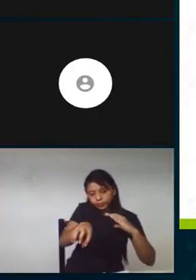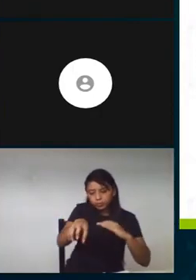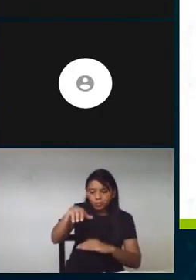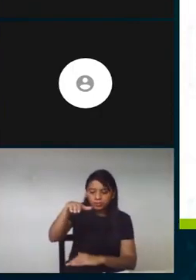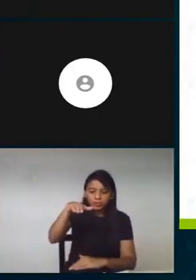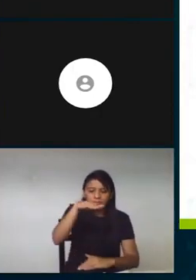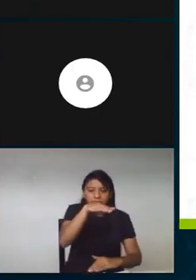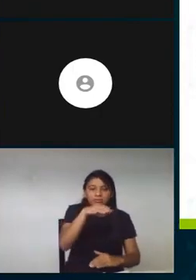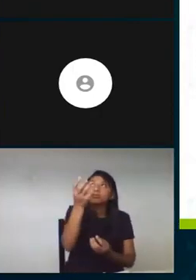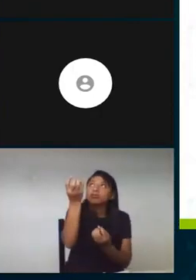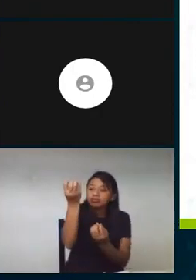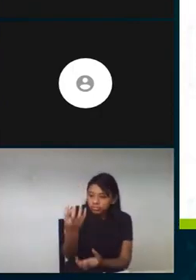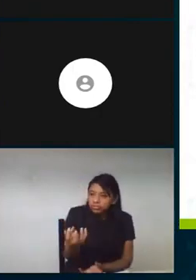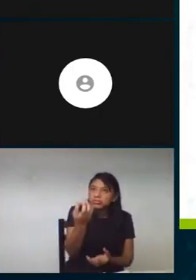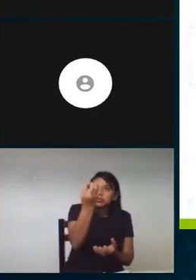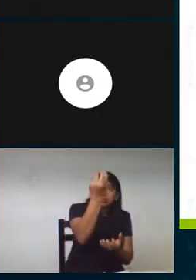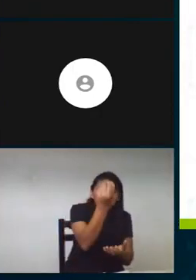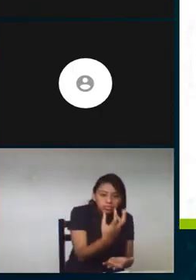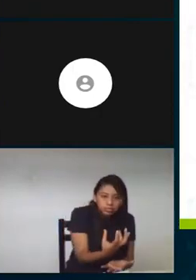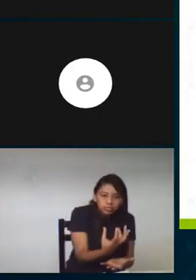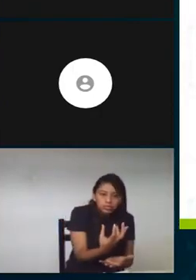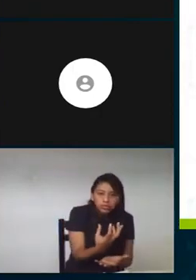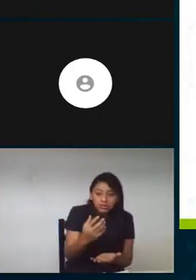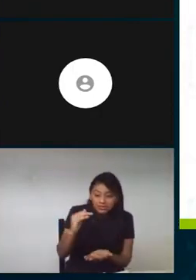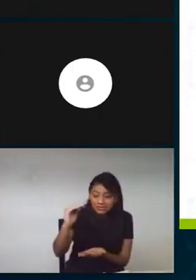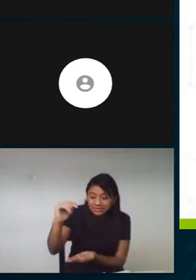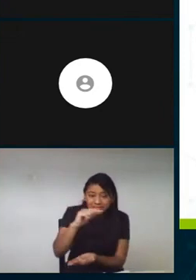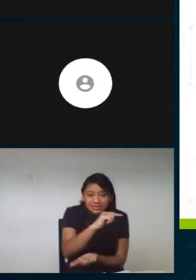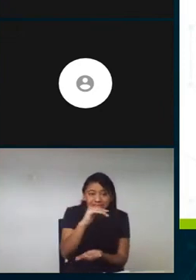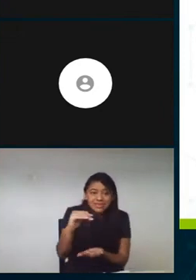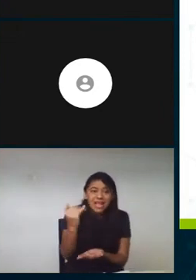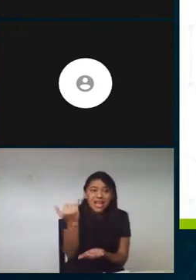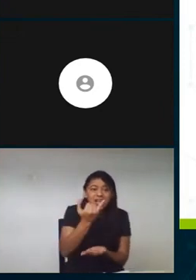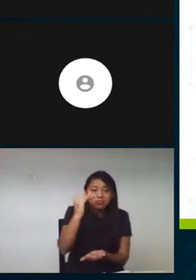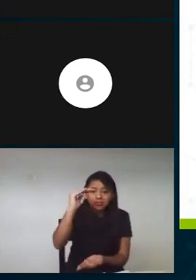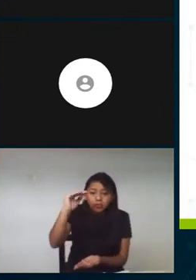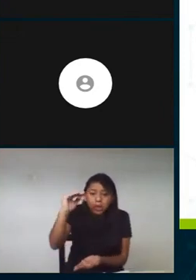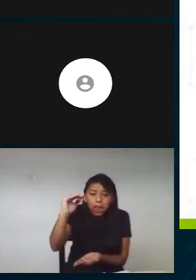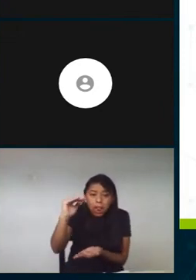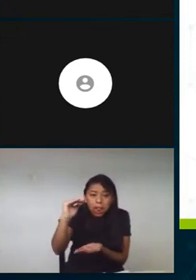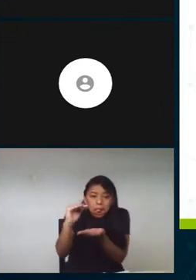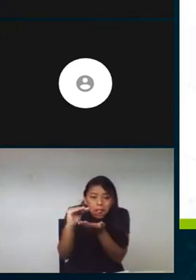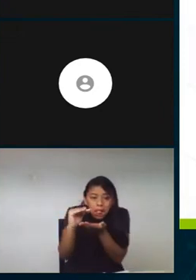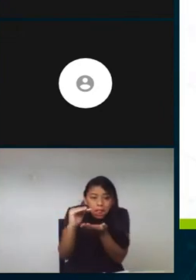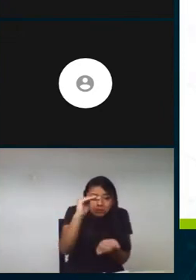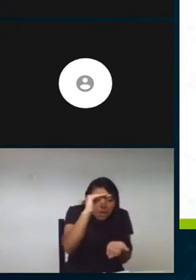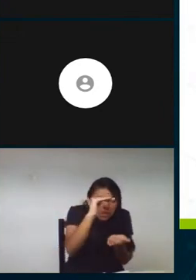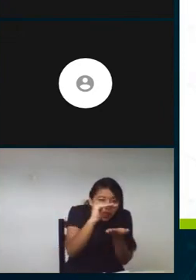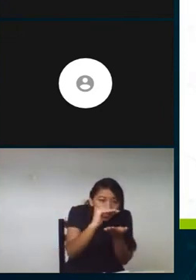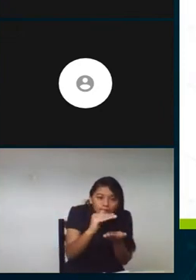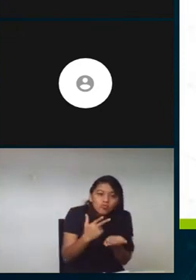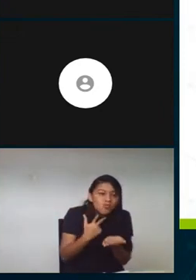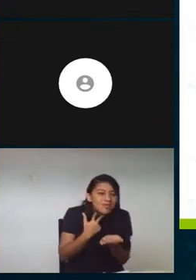demasiado pequeños, ¿cierto? Son demasiado angostos. Entonces, lo que quiere decir,